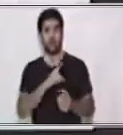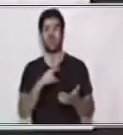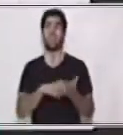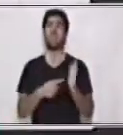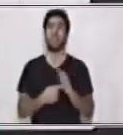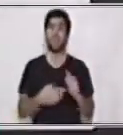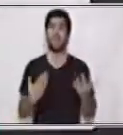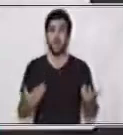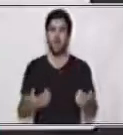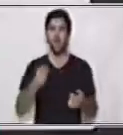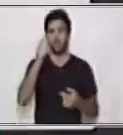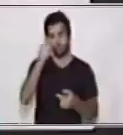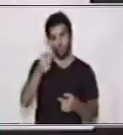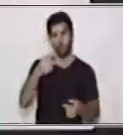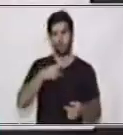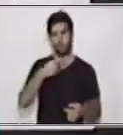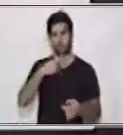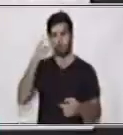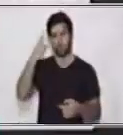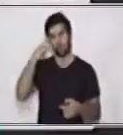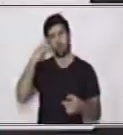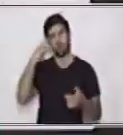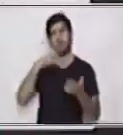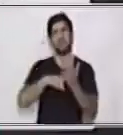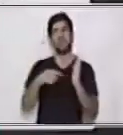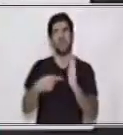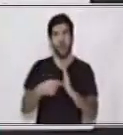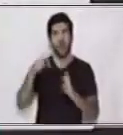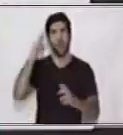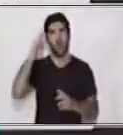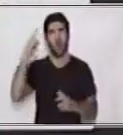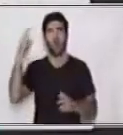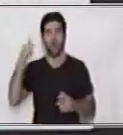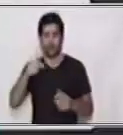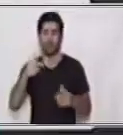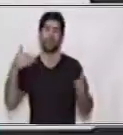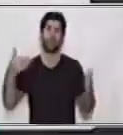Entonces acá, ¿qué sucede con el significado? Nos está dando un